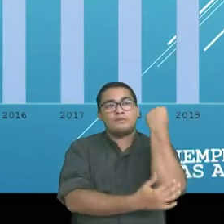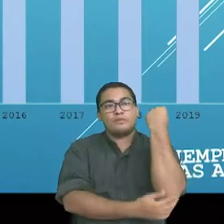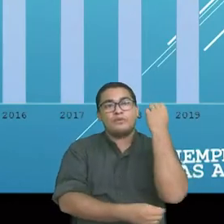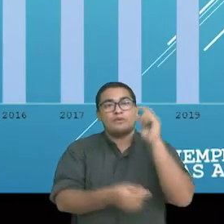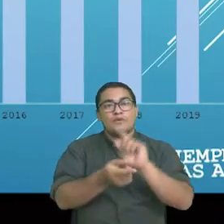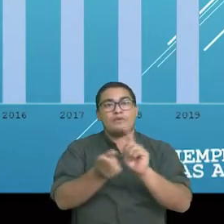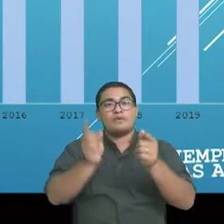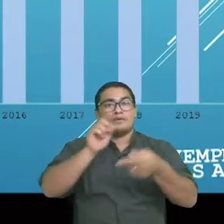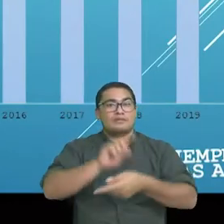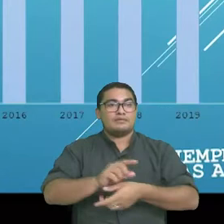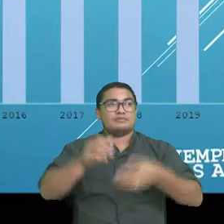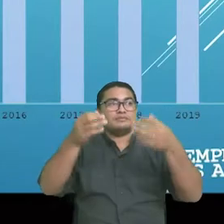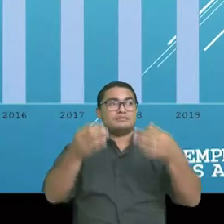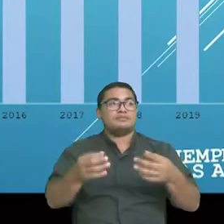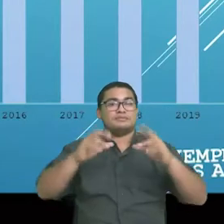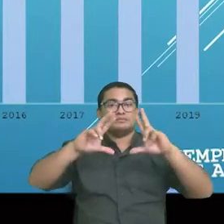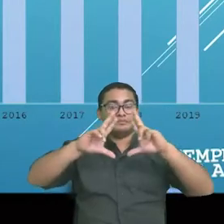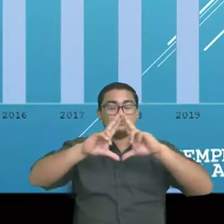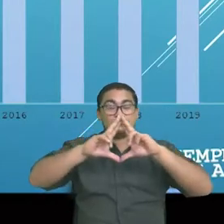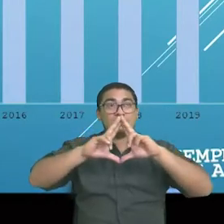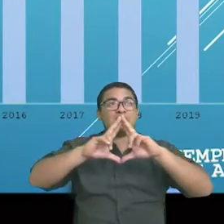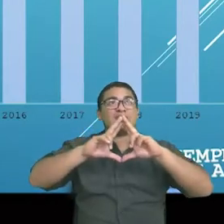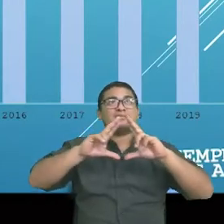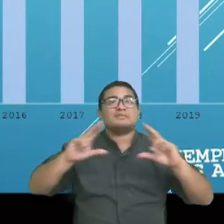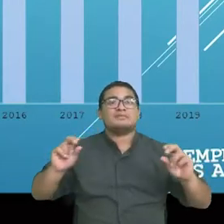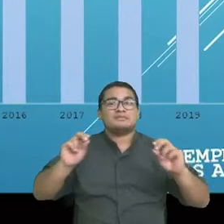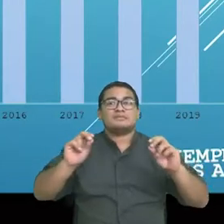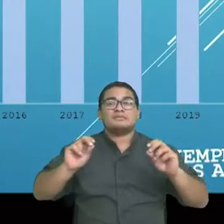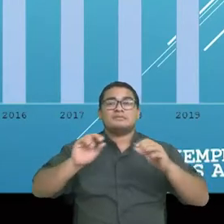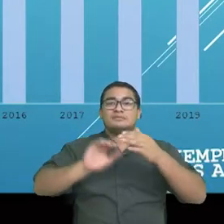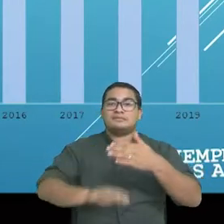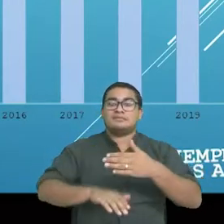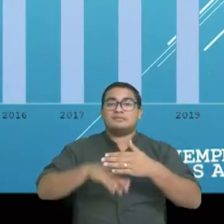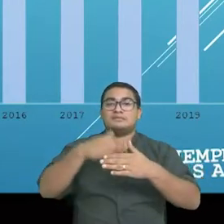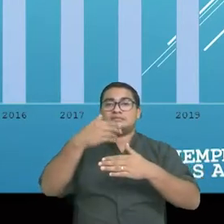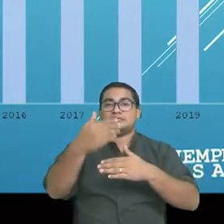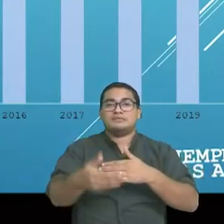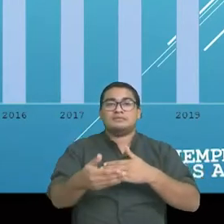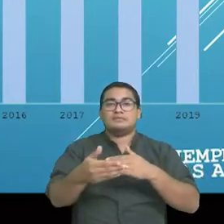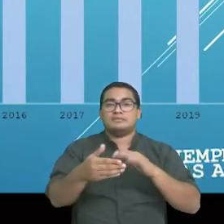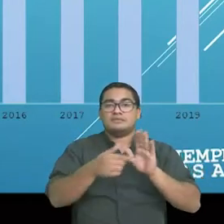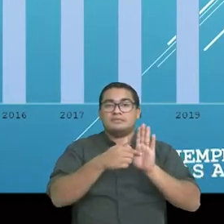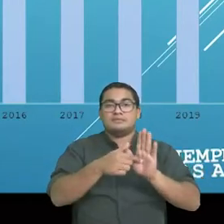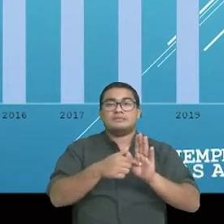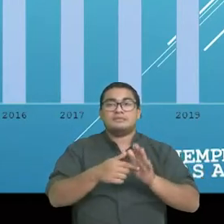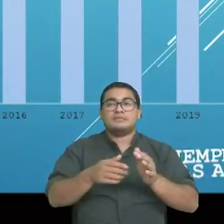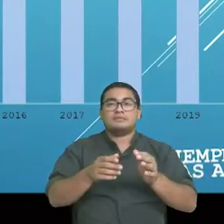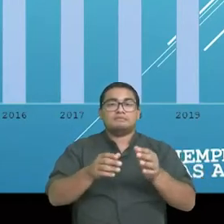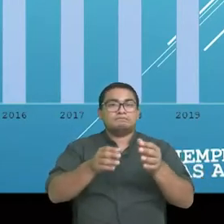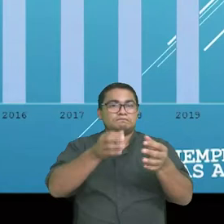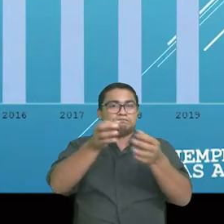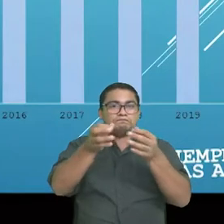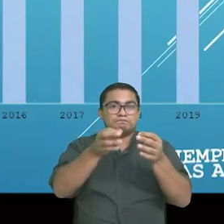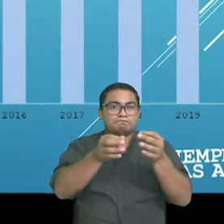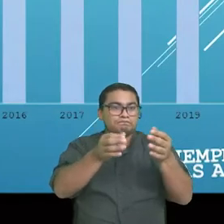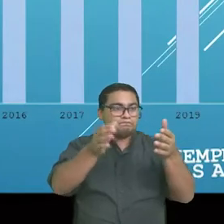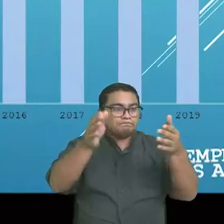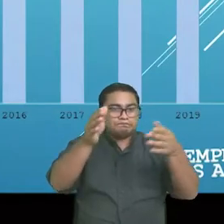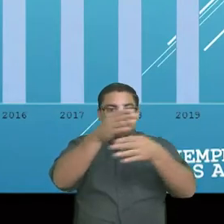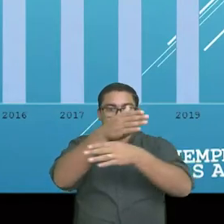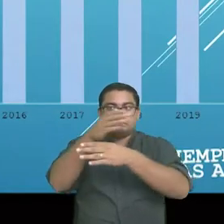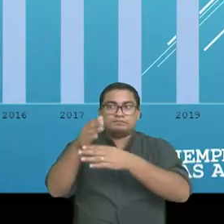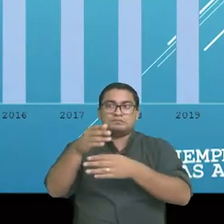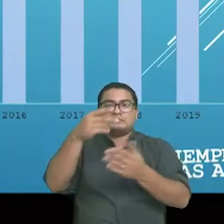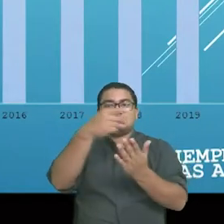pobreza extrema en nuestro país. Luego de eso, si ya nos vamos a los elementos más concretos, ¿con